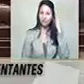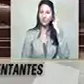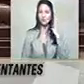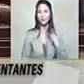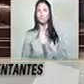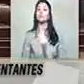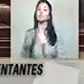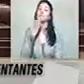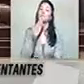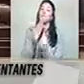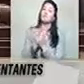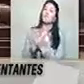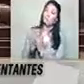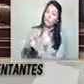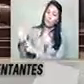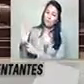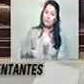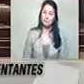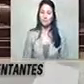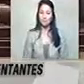Gracias, señor presidente.